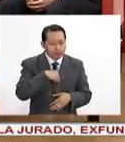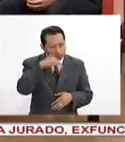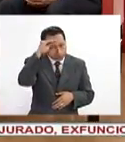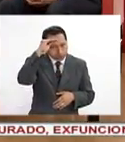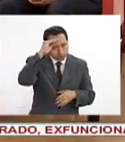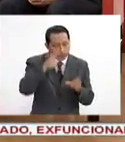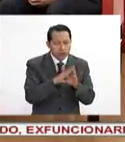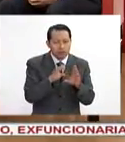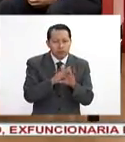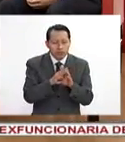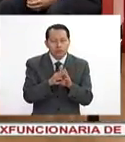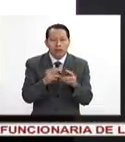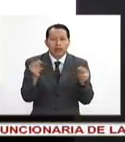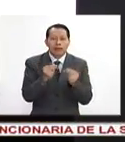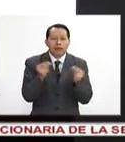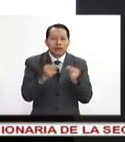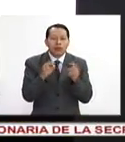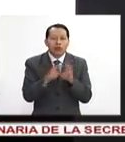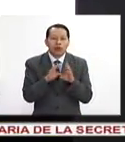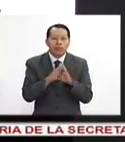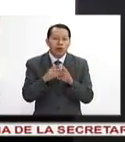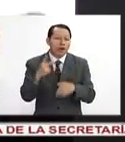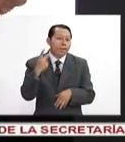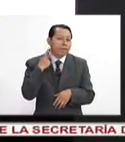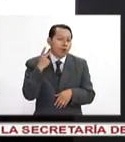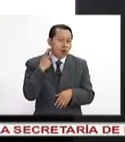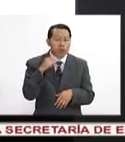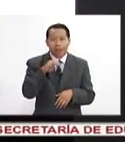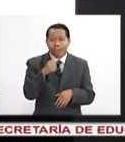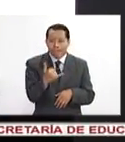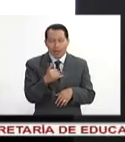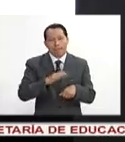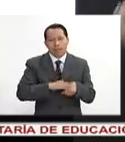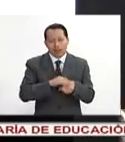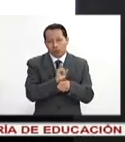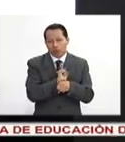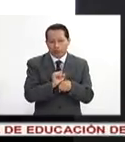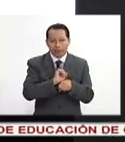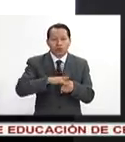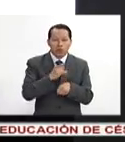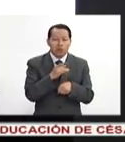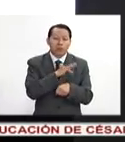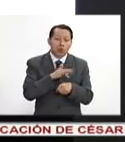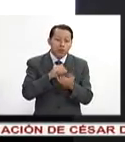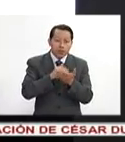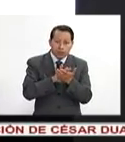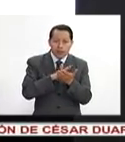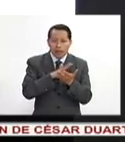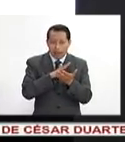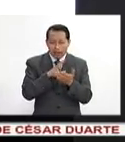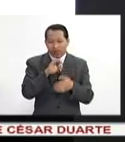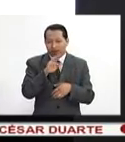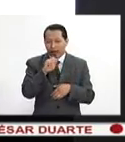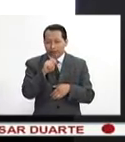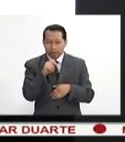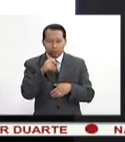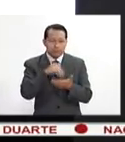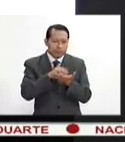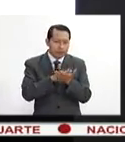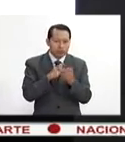considerando es que se tendría que suavizar un poco la política de May. May llamó esta elección para consolidar su estrategia de Brexit,